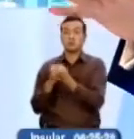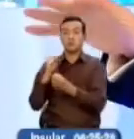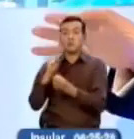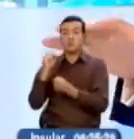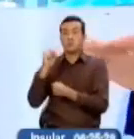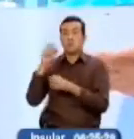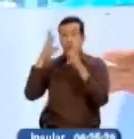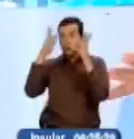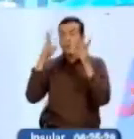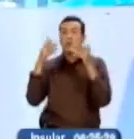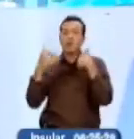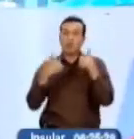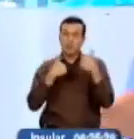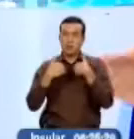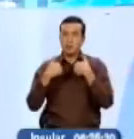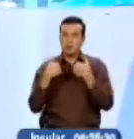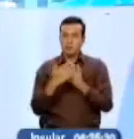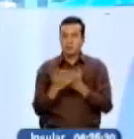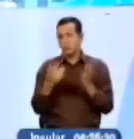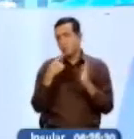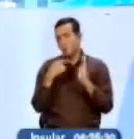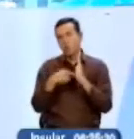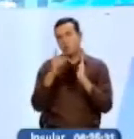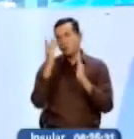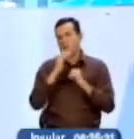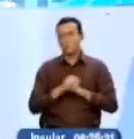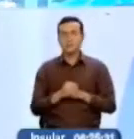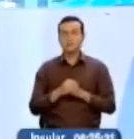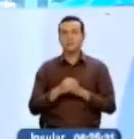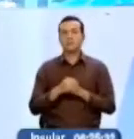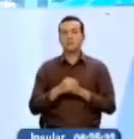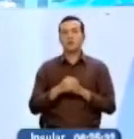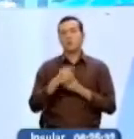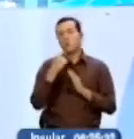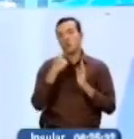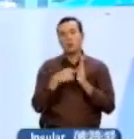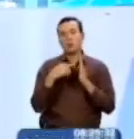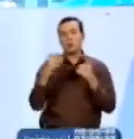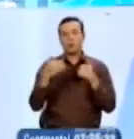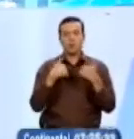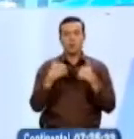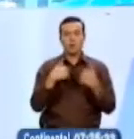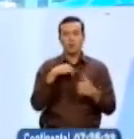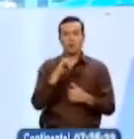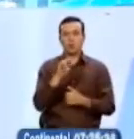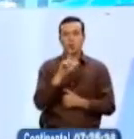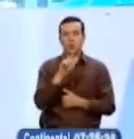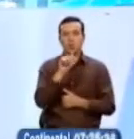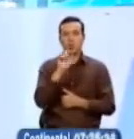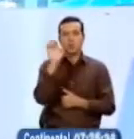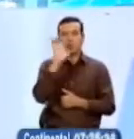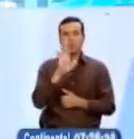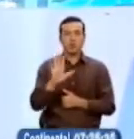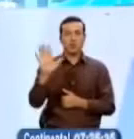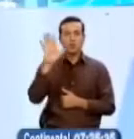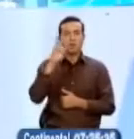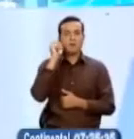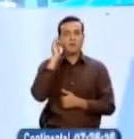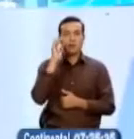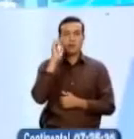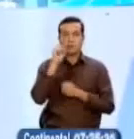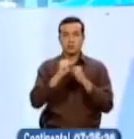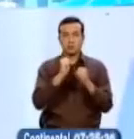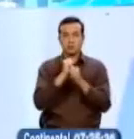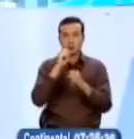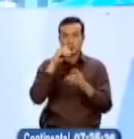teatros como tales entonces si por ejemplo un teatro como el julio mario santodomingo trae a algún artista de europa en alguna fecha del año